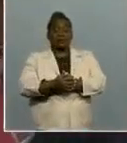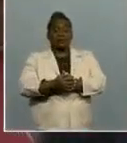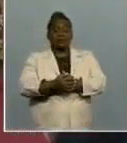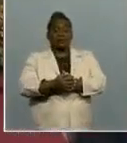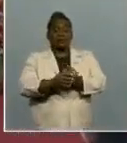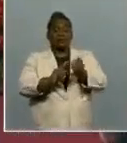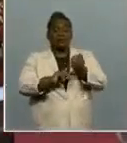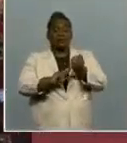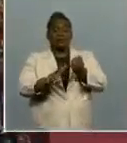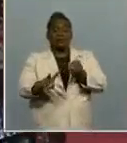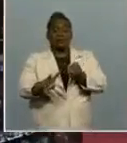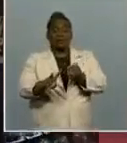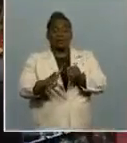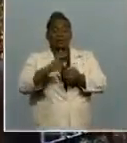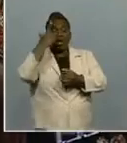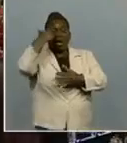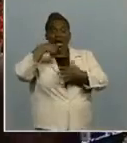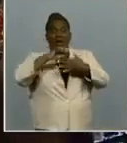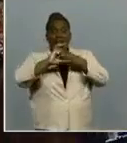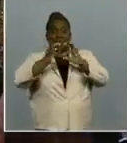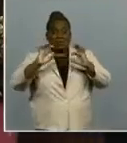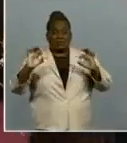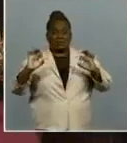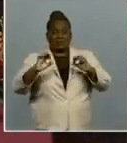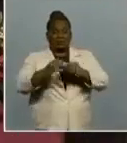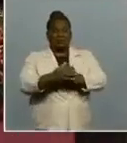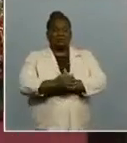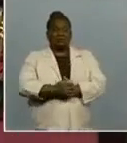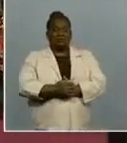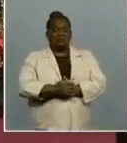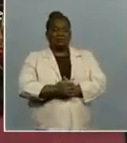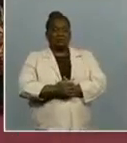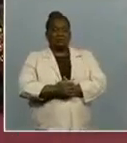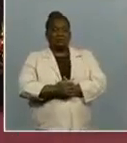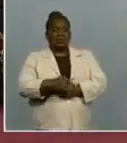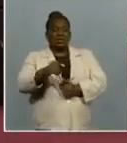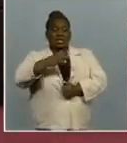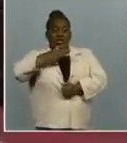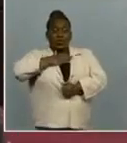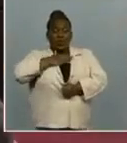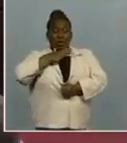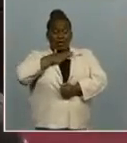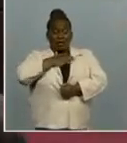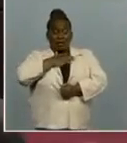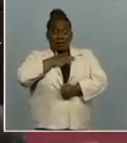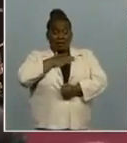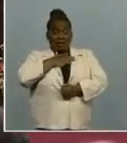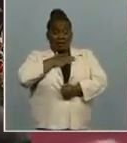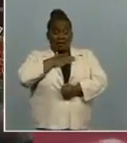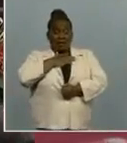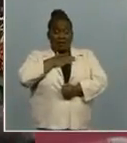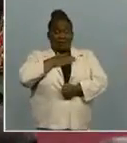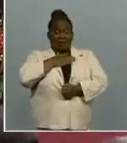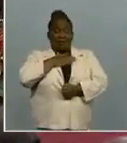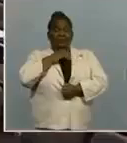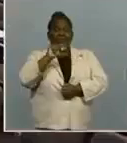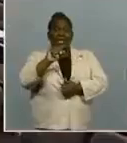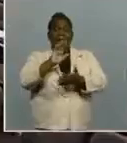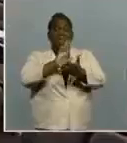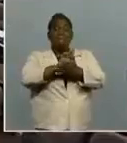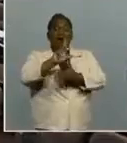de la provincia de artemisa y dueña de la del cuarto verdad